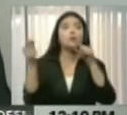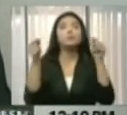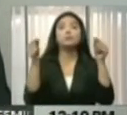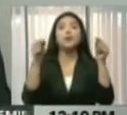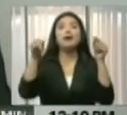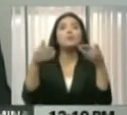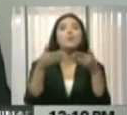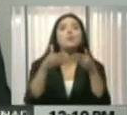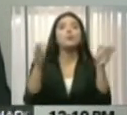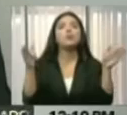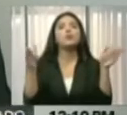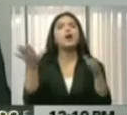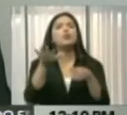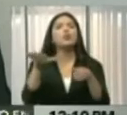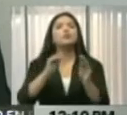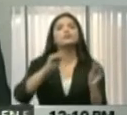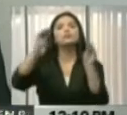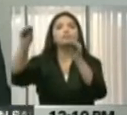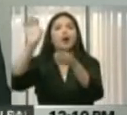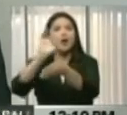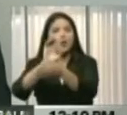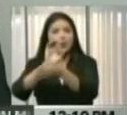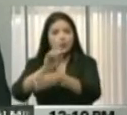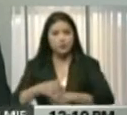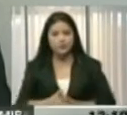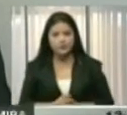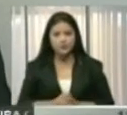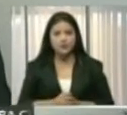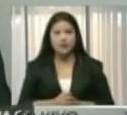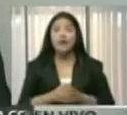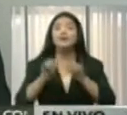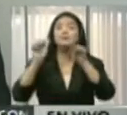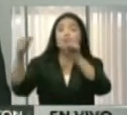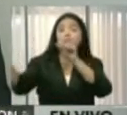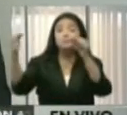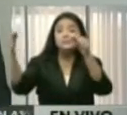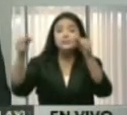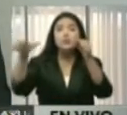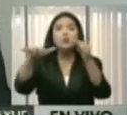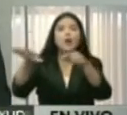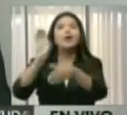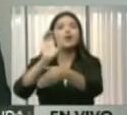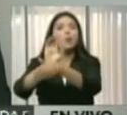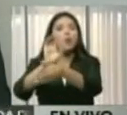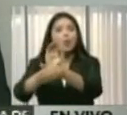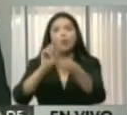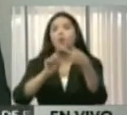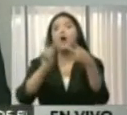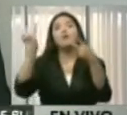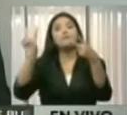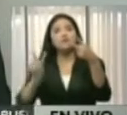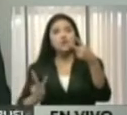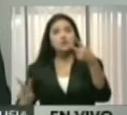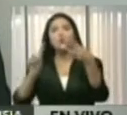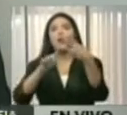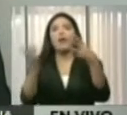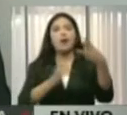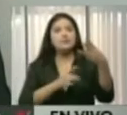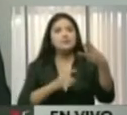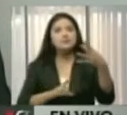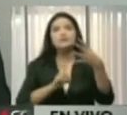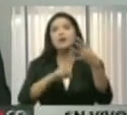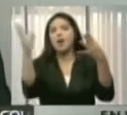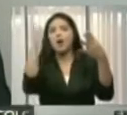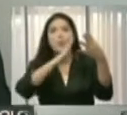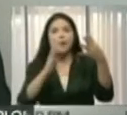Ecuador. Segundo, las sesiones de la mesa se realizarán en Ecuador, Venezuela, Chile,